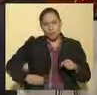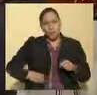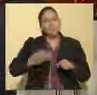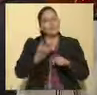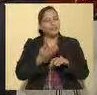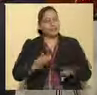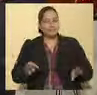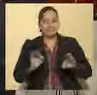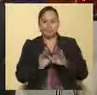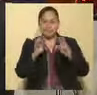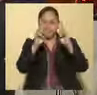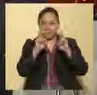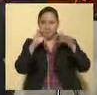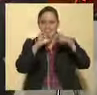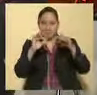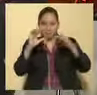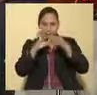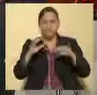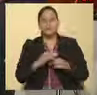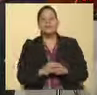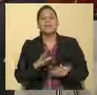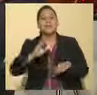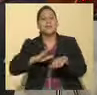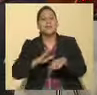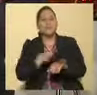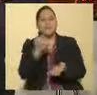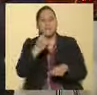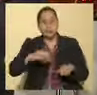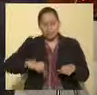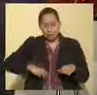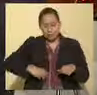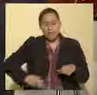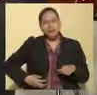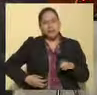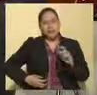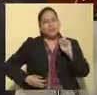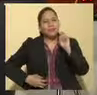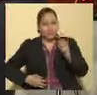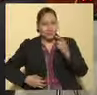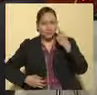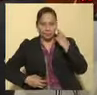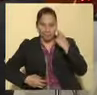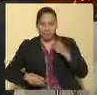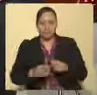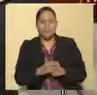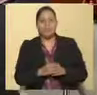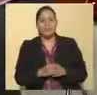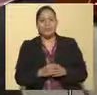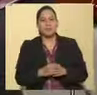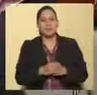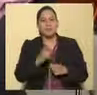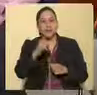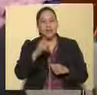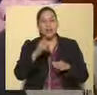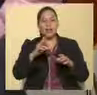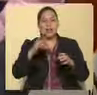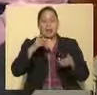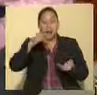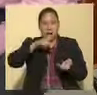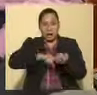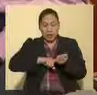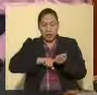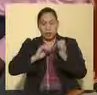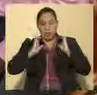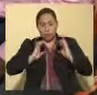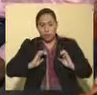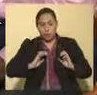importante platicarlo. ¿Por qué son las hernias? Esto vamos a platicarlo, que es una debilidad